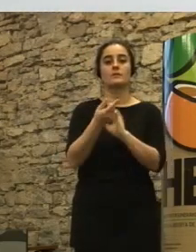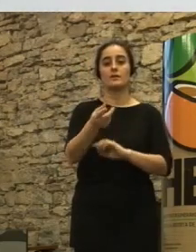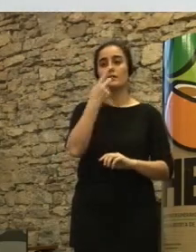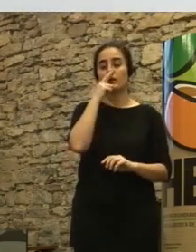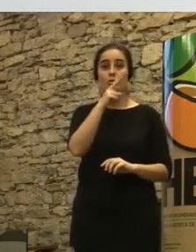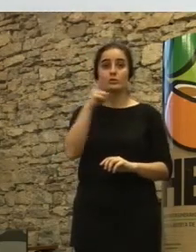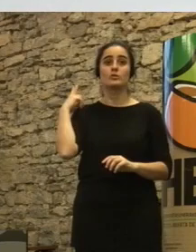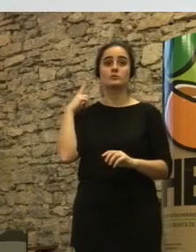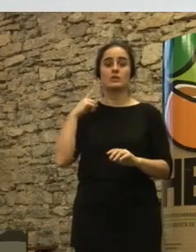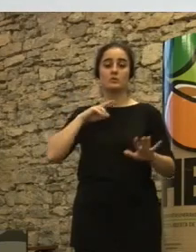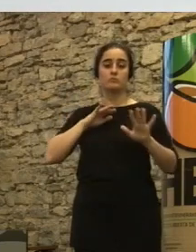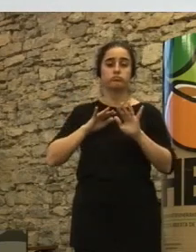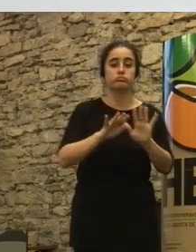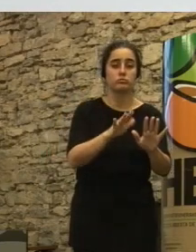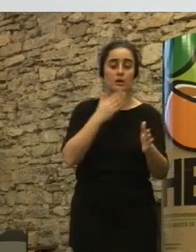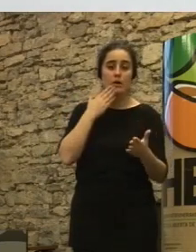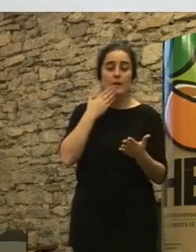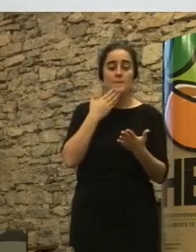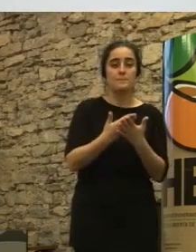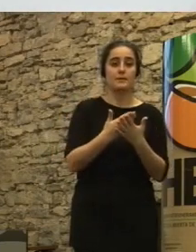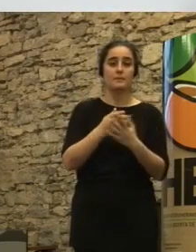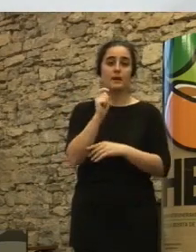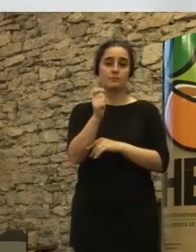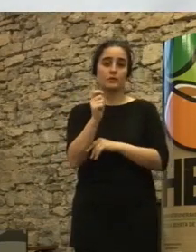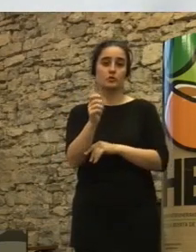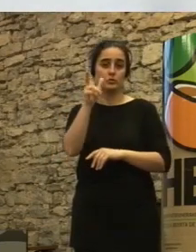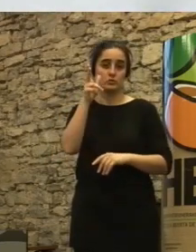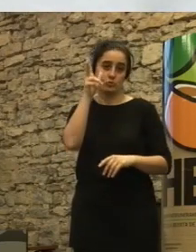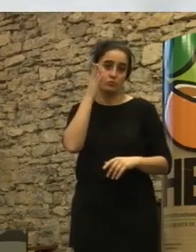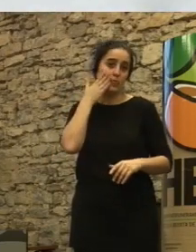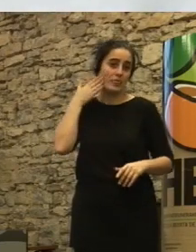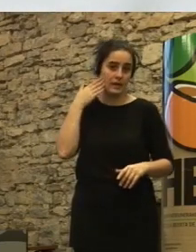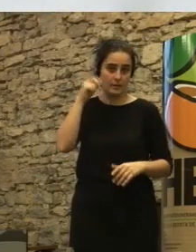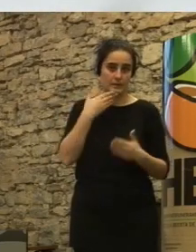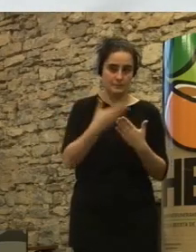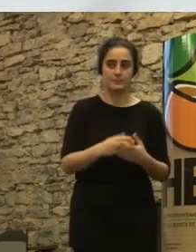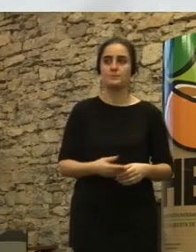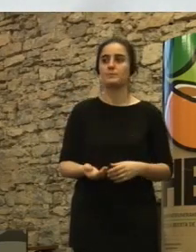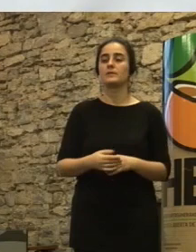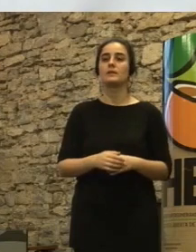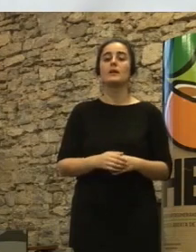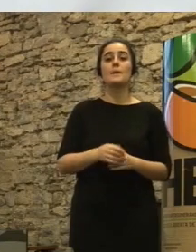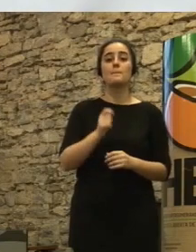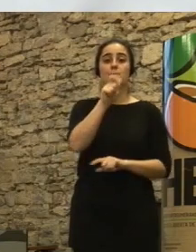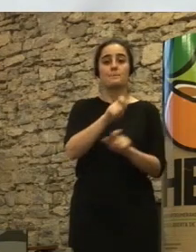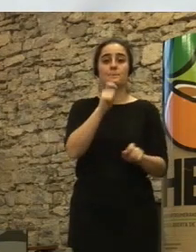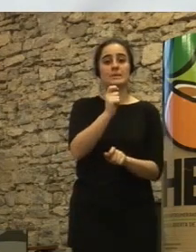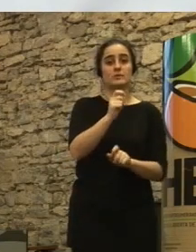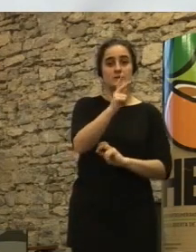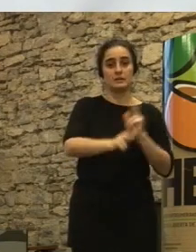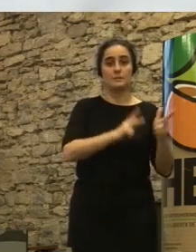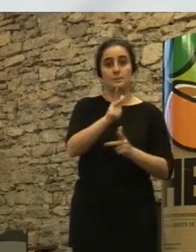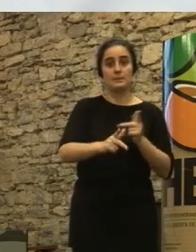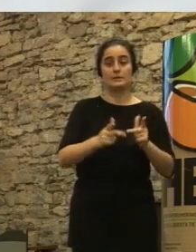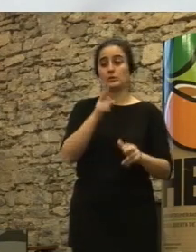eskatzeko mobilizazioa oldea hasi zuten Euskal Pentsiodunek. Hace dos años, las y los pensionistas vascos